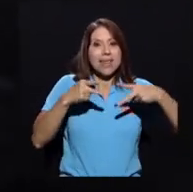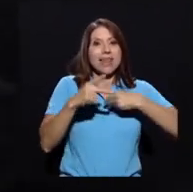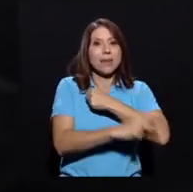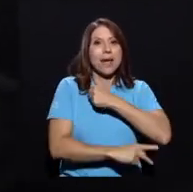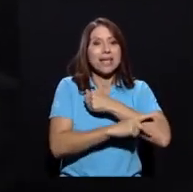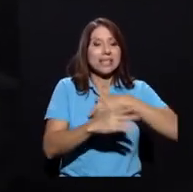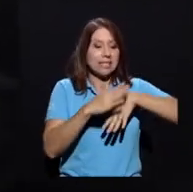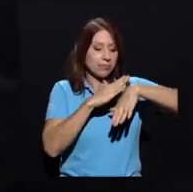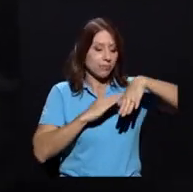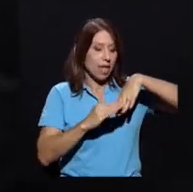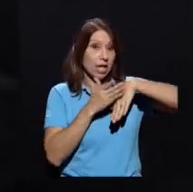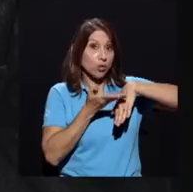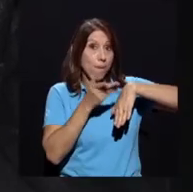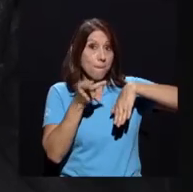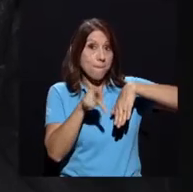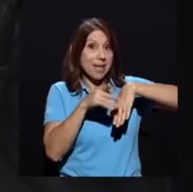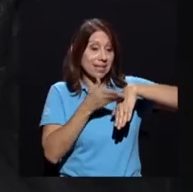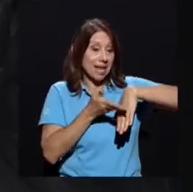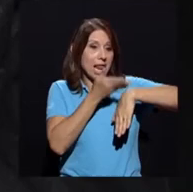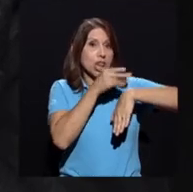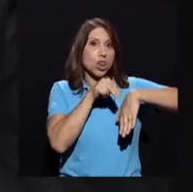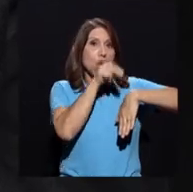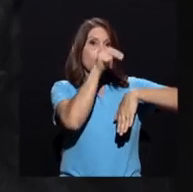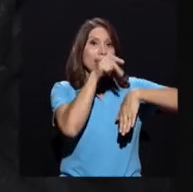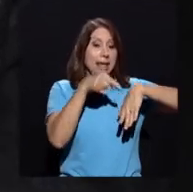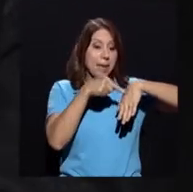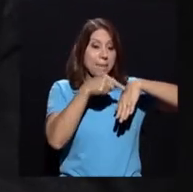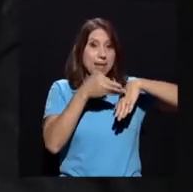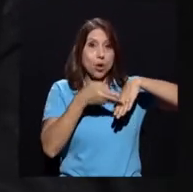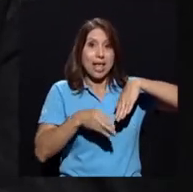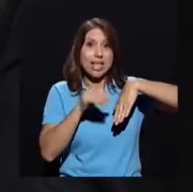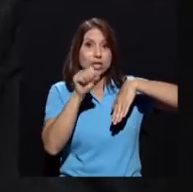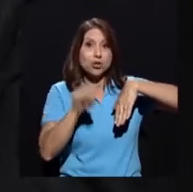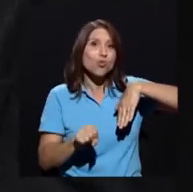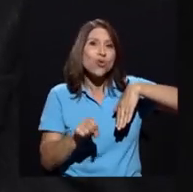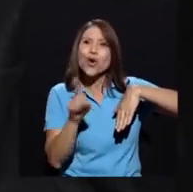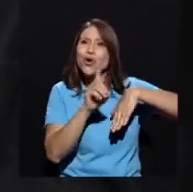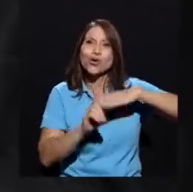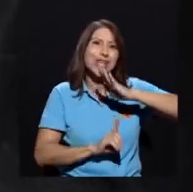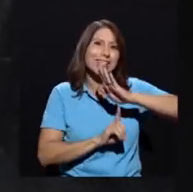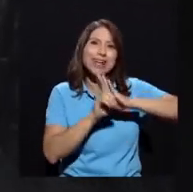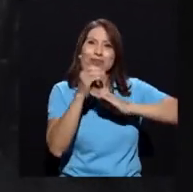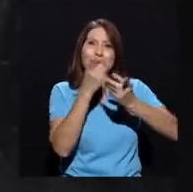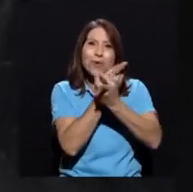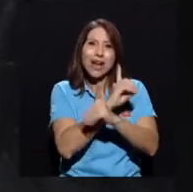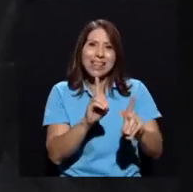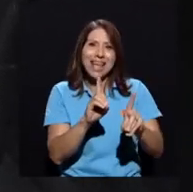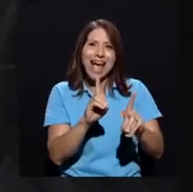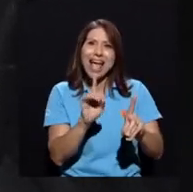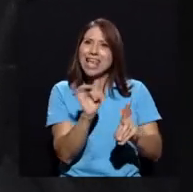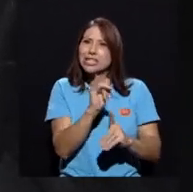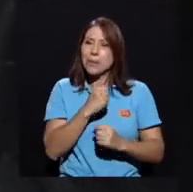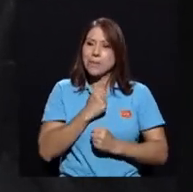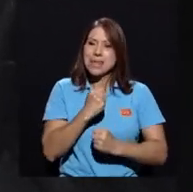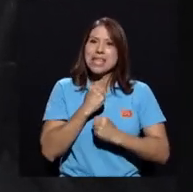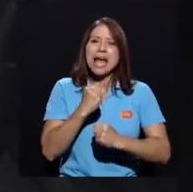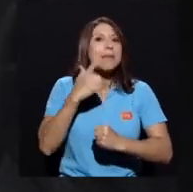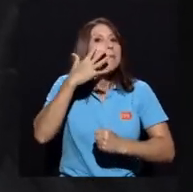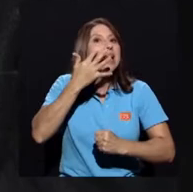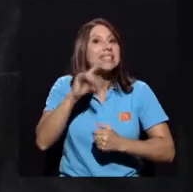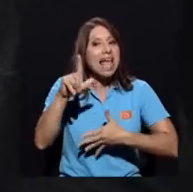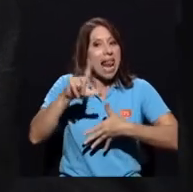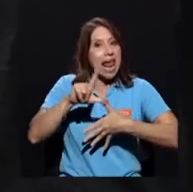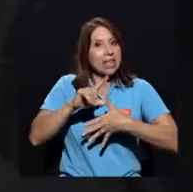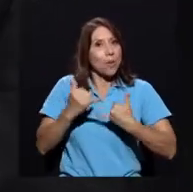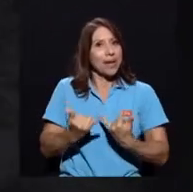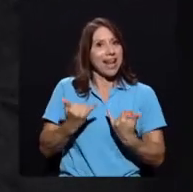se desarrolla democráticamente. Es una serie de dictaduras militares casi que parecidas a las latinoamericanas de la época, muy